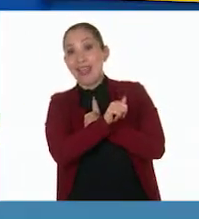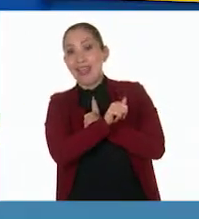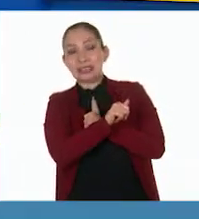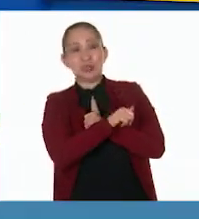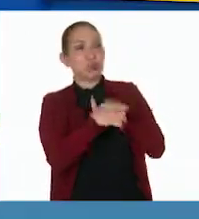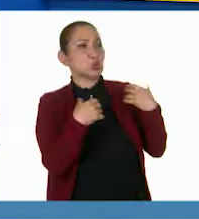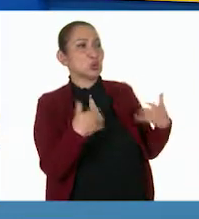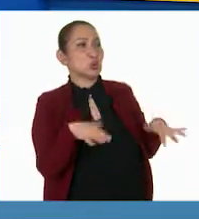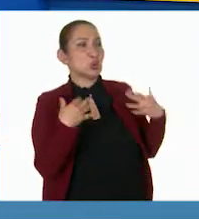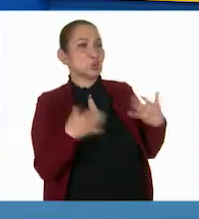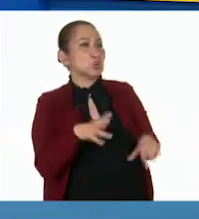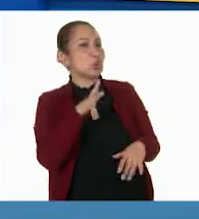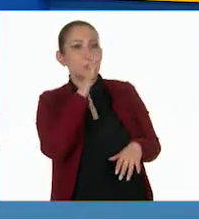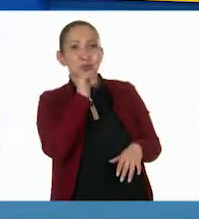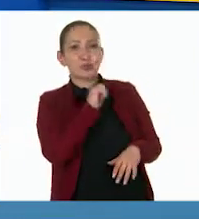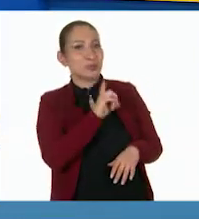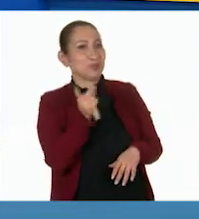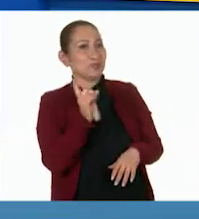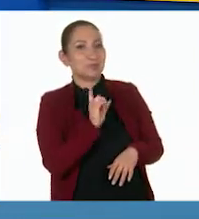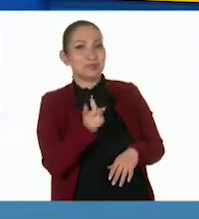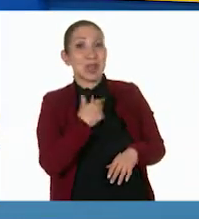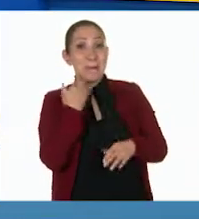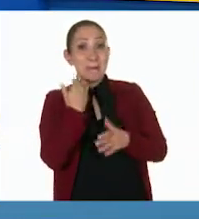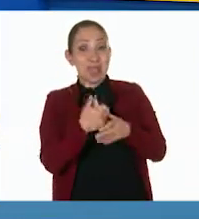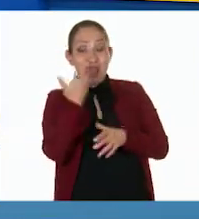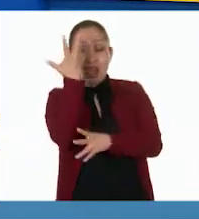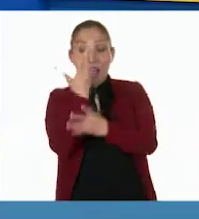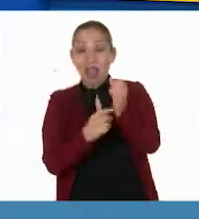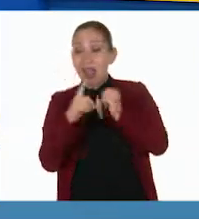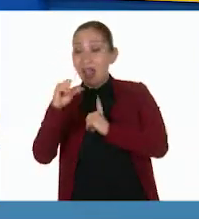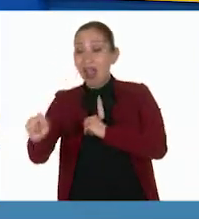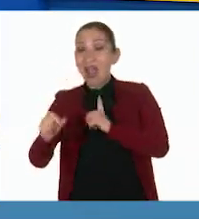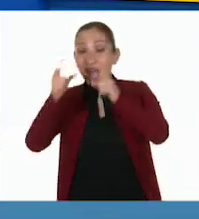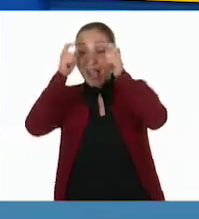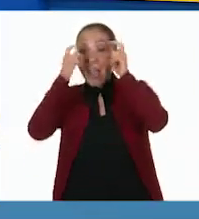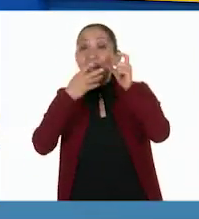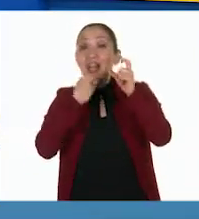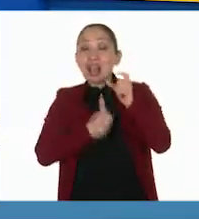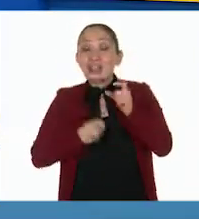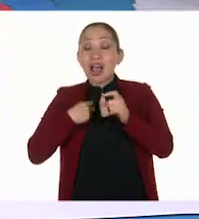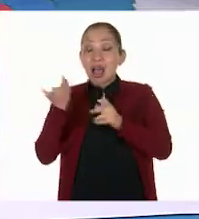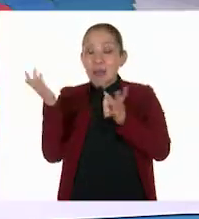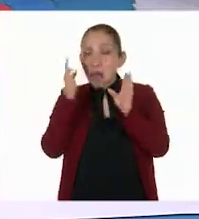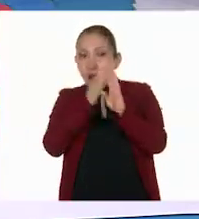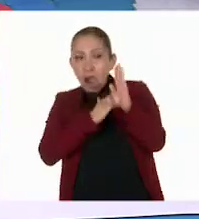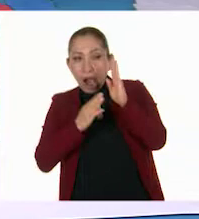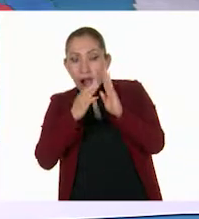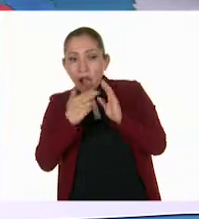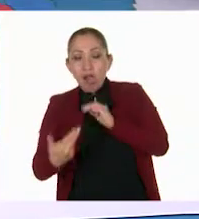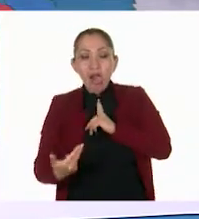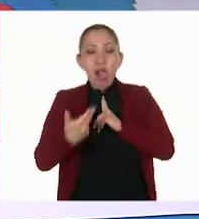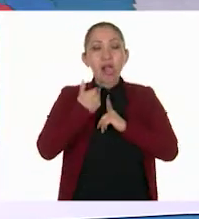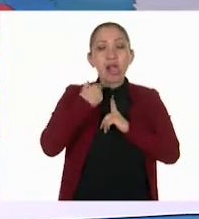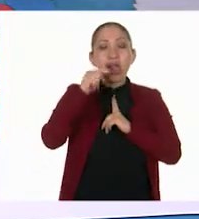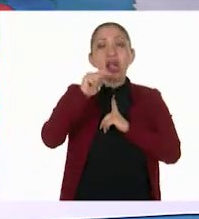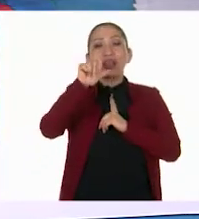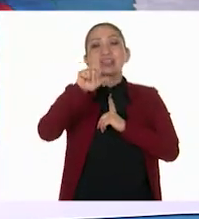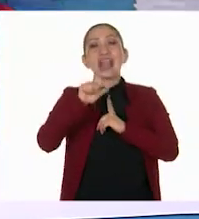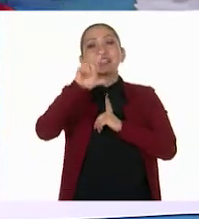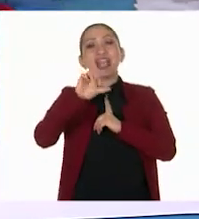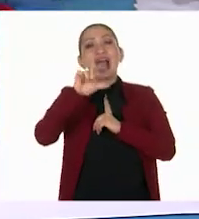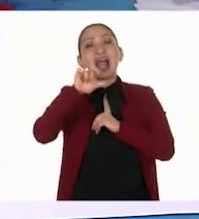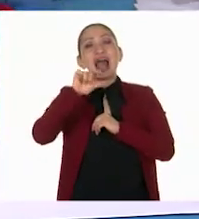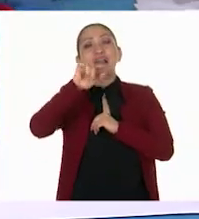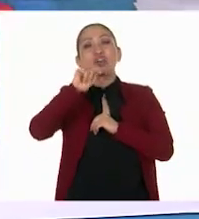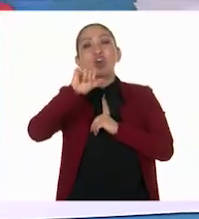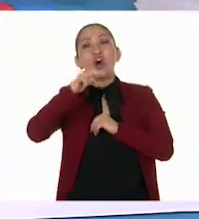Híjole, Jenny, pues no pudo. Mientras estaba huyendo, Carranza fue emboscado y asesinado en Tlaxcalantongo, Puebla. Ante esto,